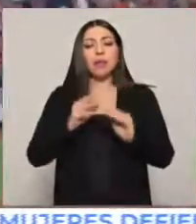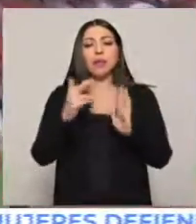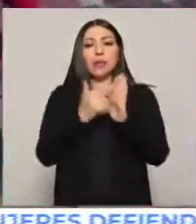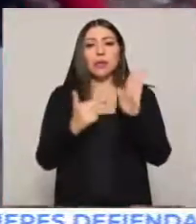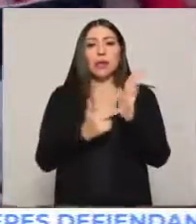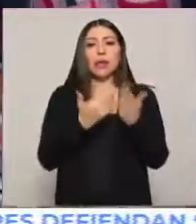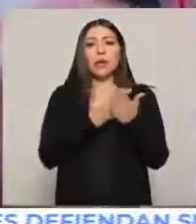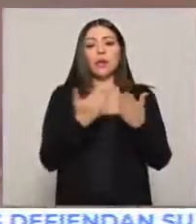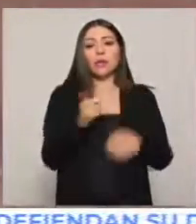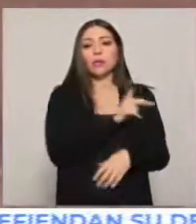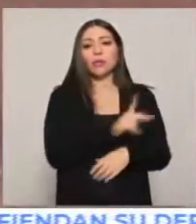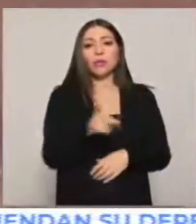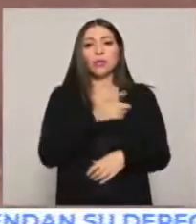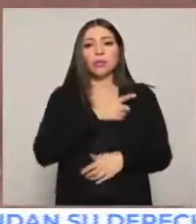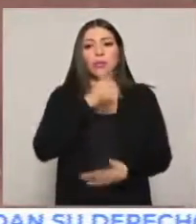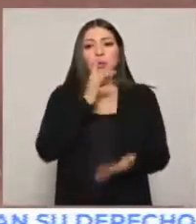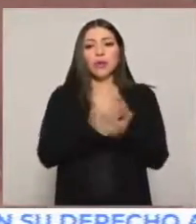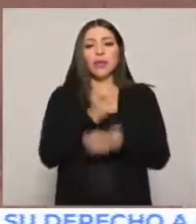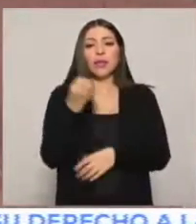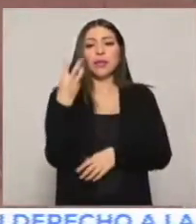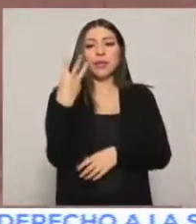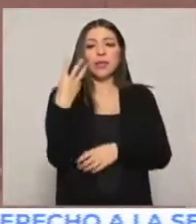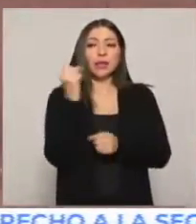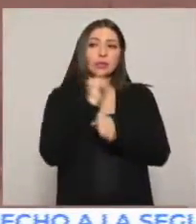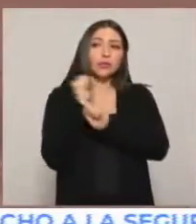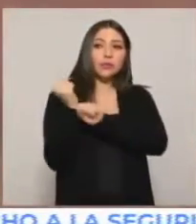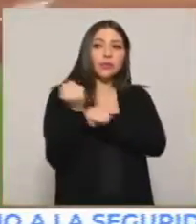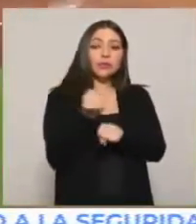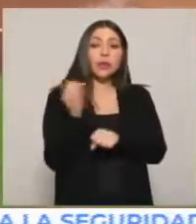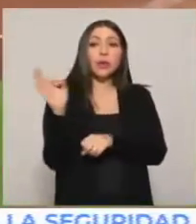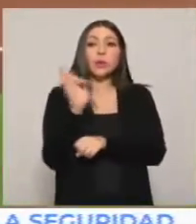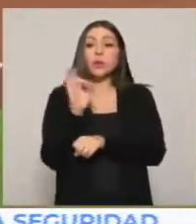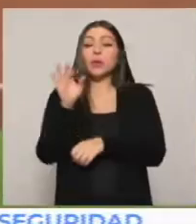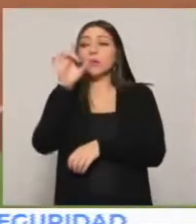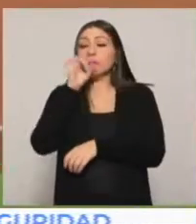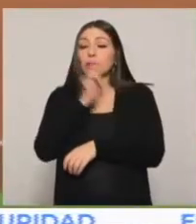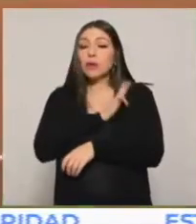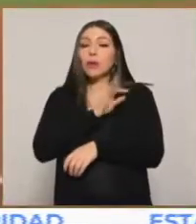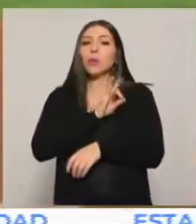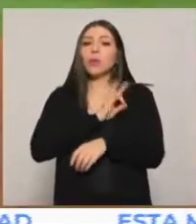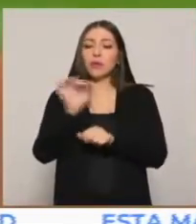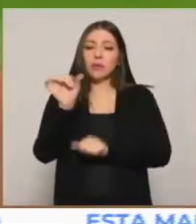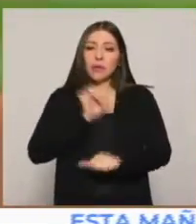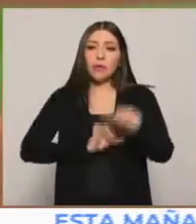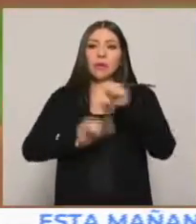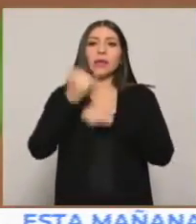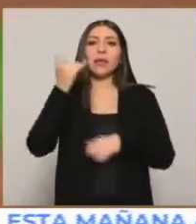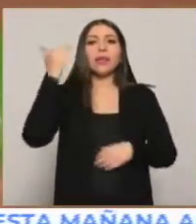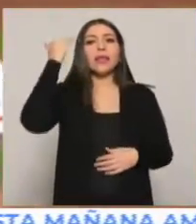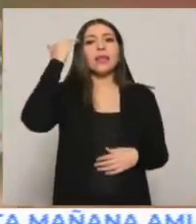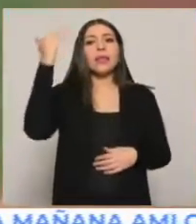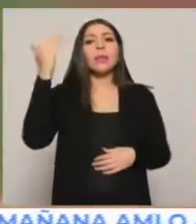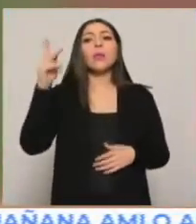o terminar la entrada para poder ser sustituido a menos que esté lastimado. Además, se disminuirá el tiempo permitido para